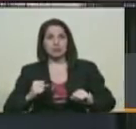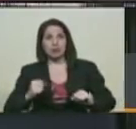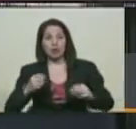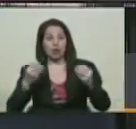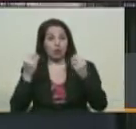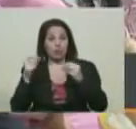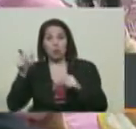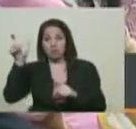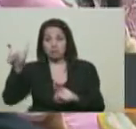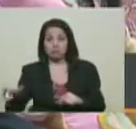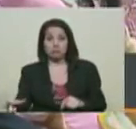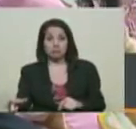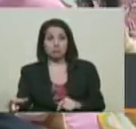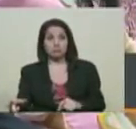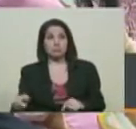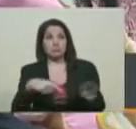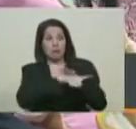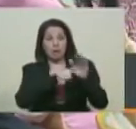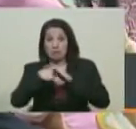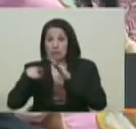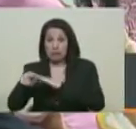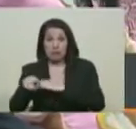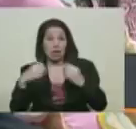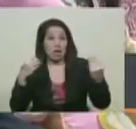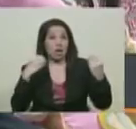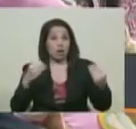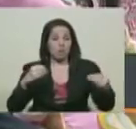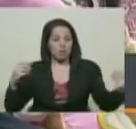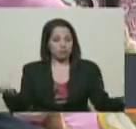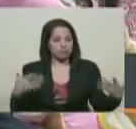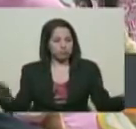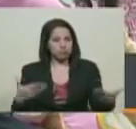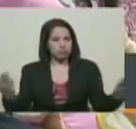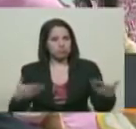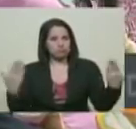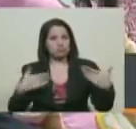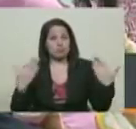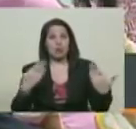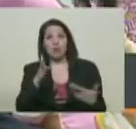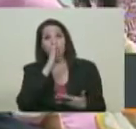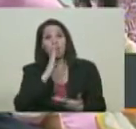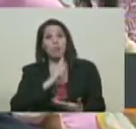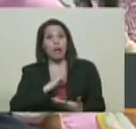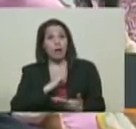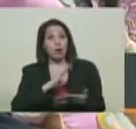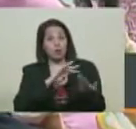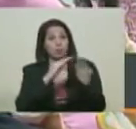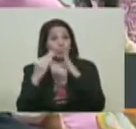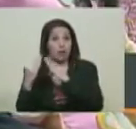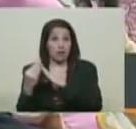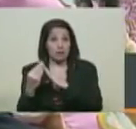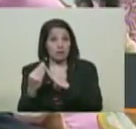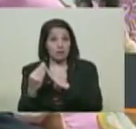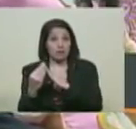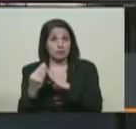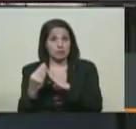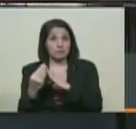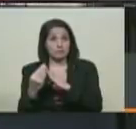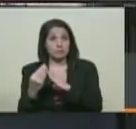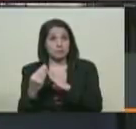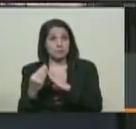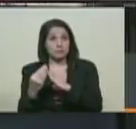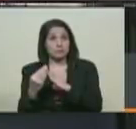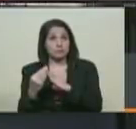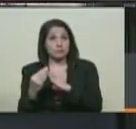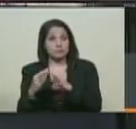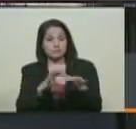hiperactivo como eres, a meterle energía a los bancos comunales, Aristóbulo. Vamos a articular